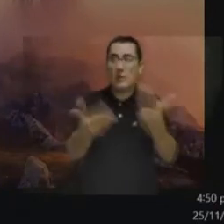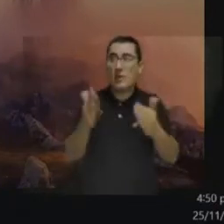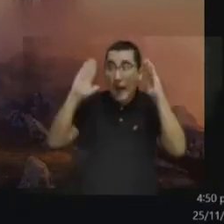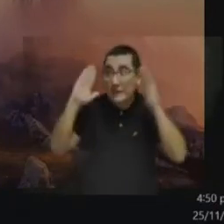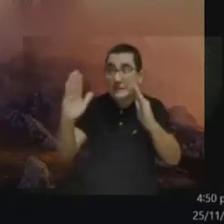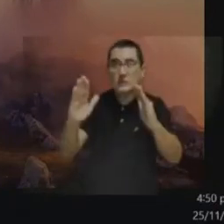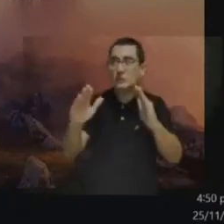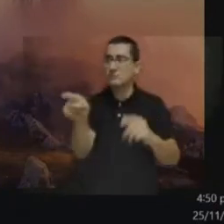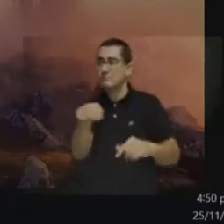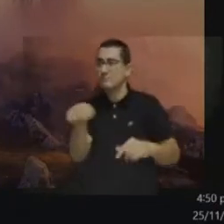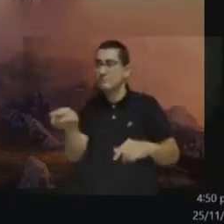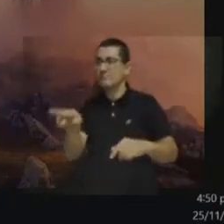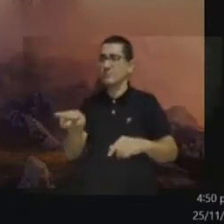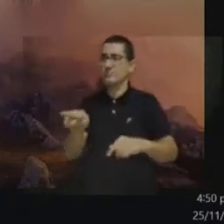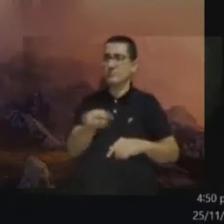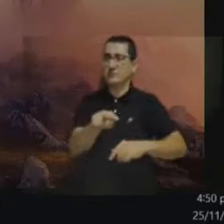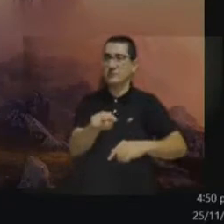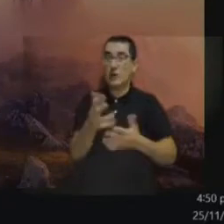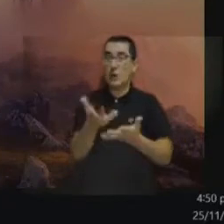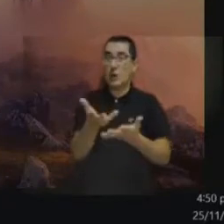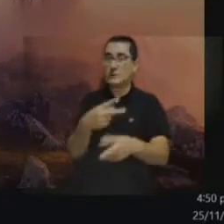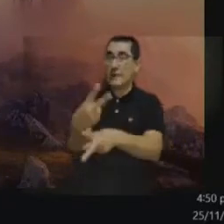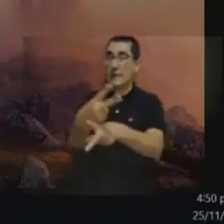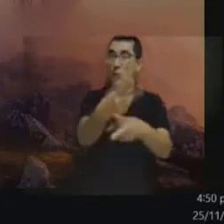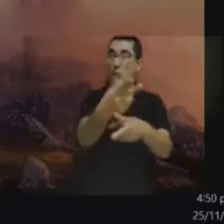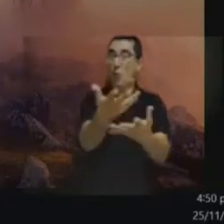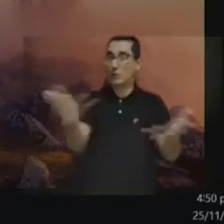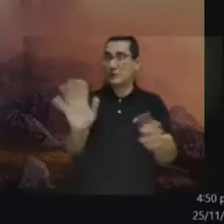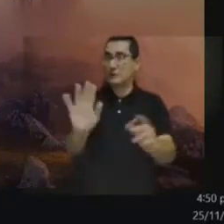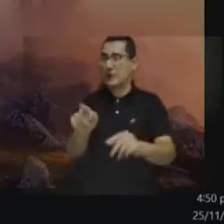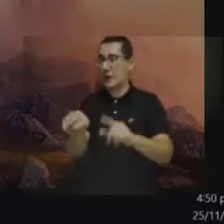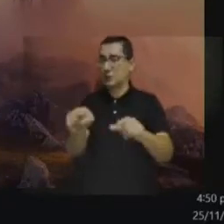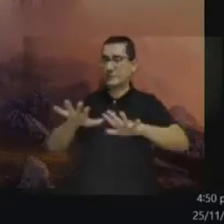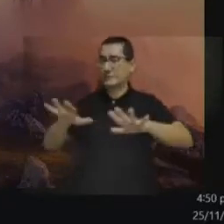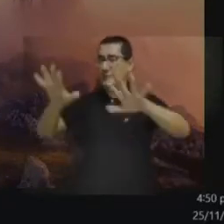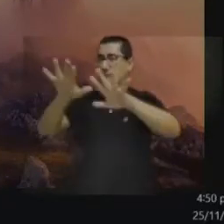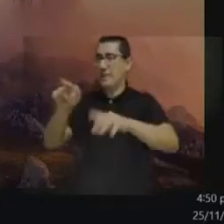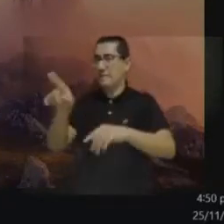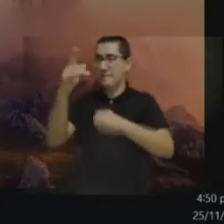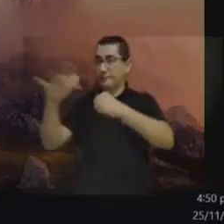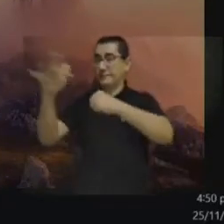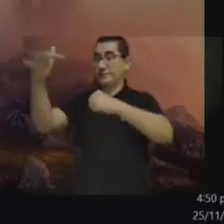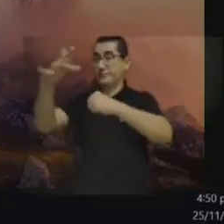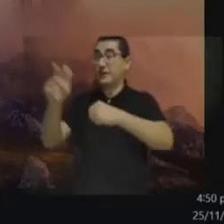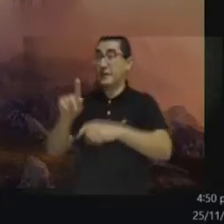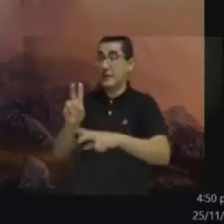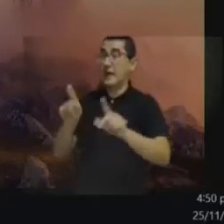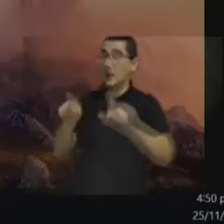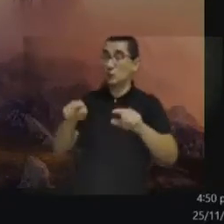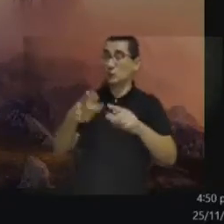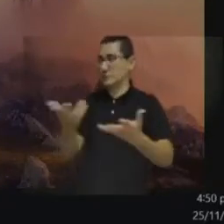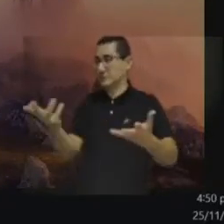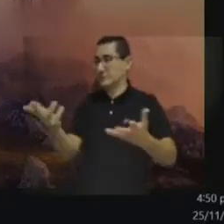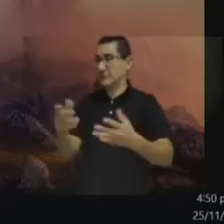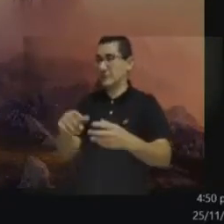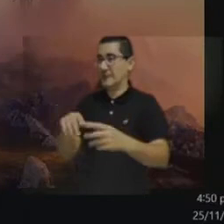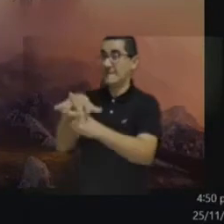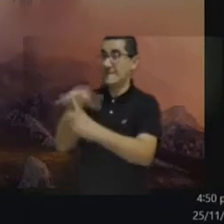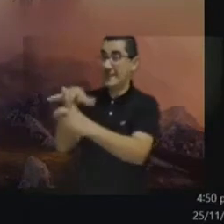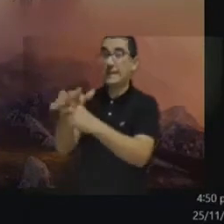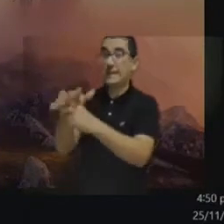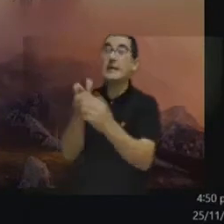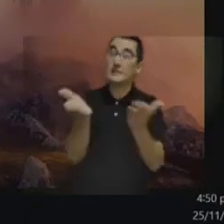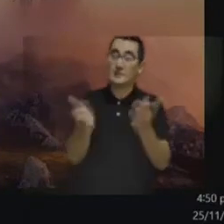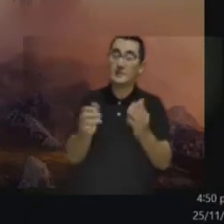proteger todos aquellos sistemas críticos que están utilizando el espectro y que son necesarios para garantizar la prestación del servicio. Y un último punto